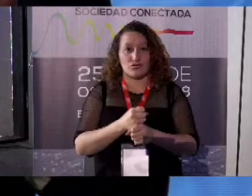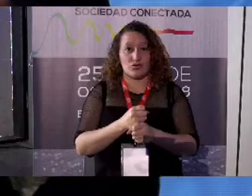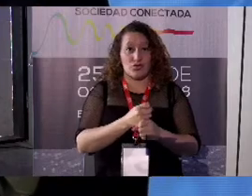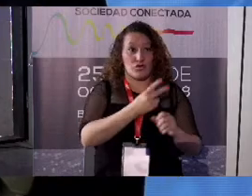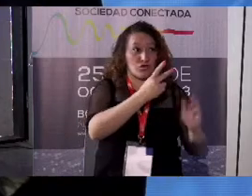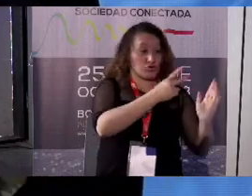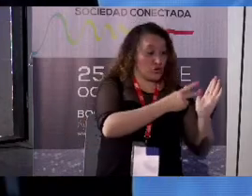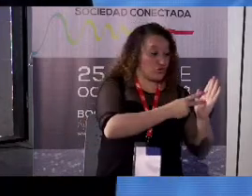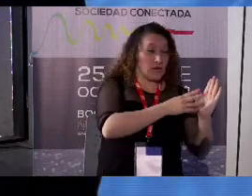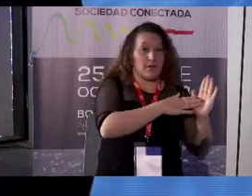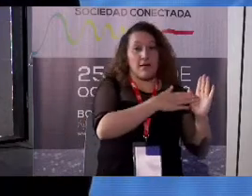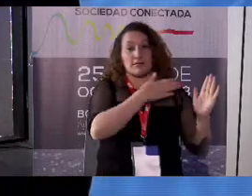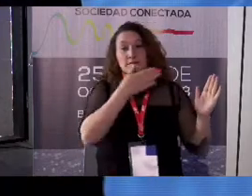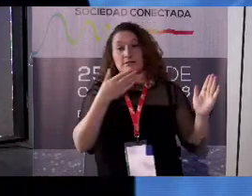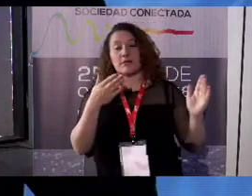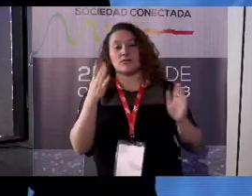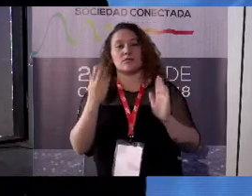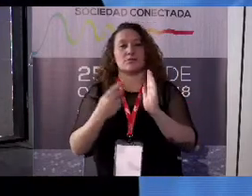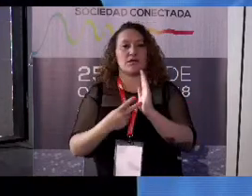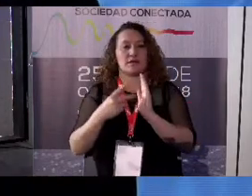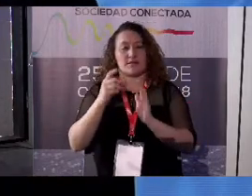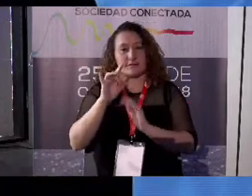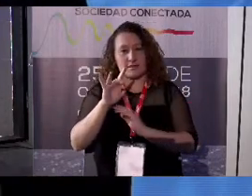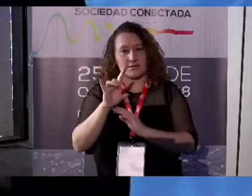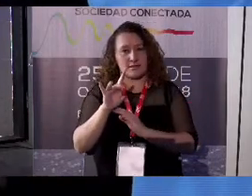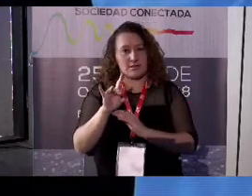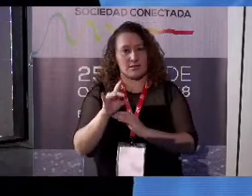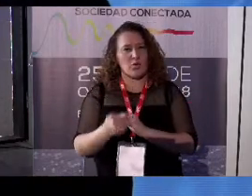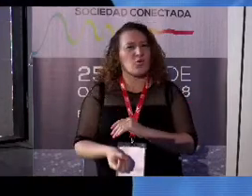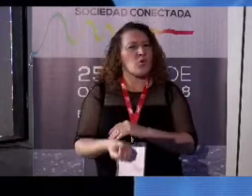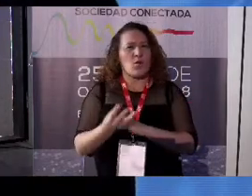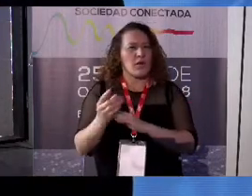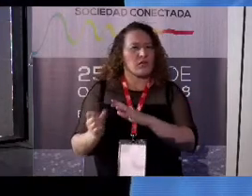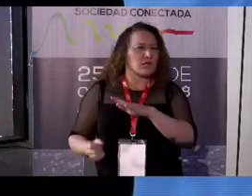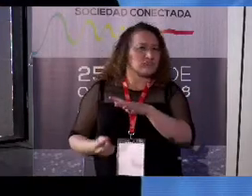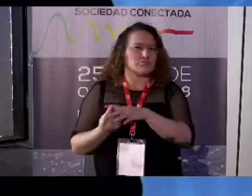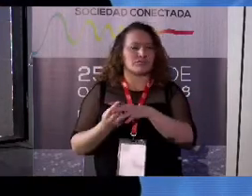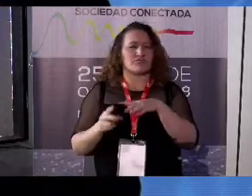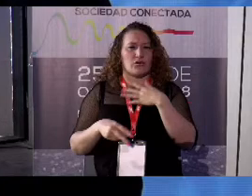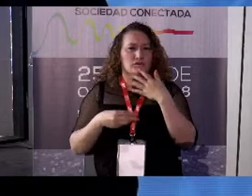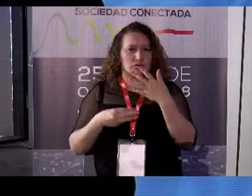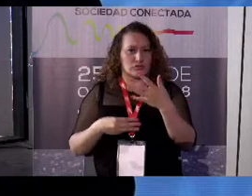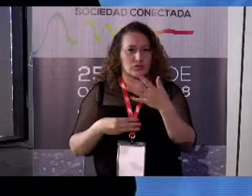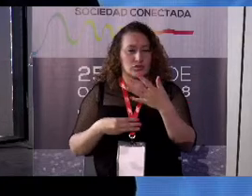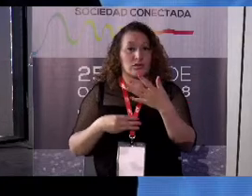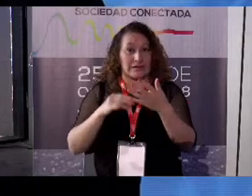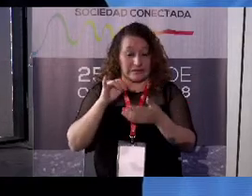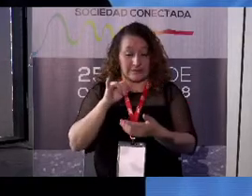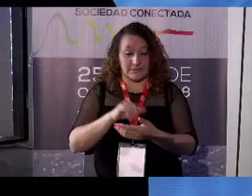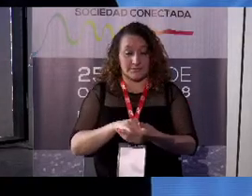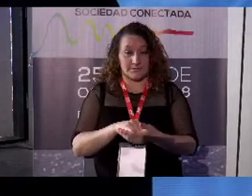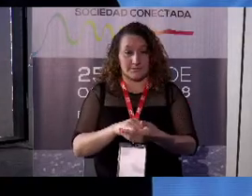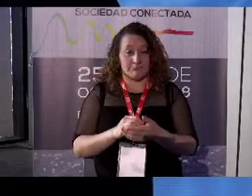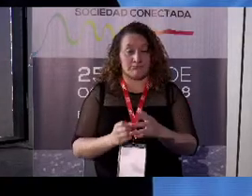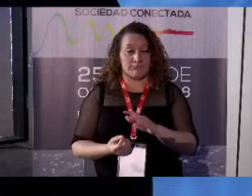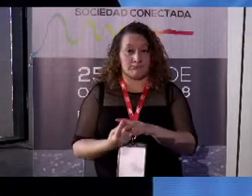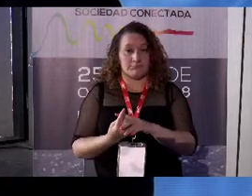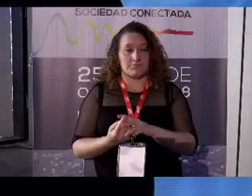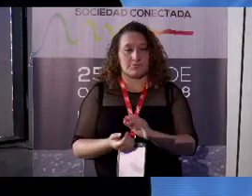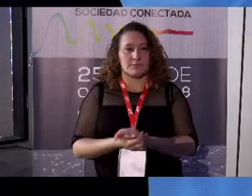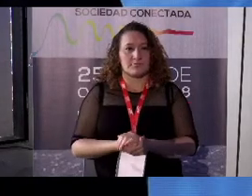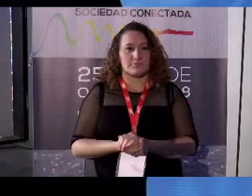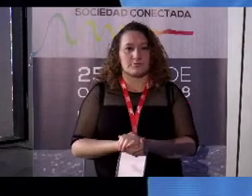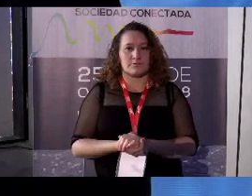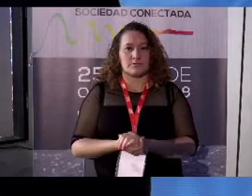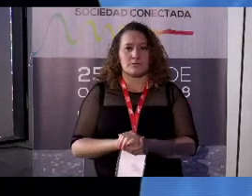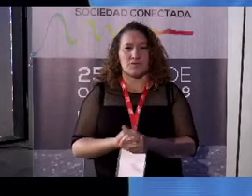al 2015 fueron ocho objetivos de desarrollo los que se generaron en ese momento